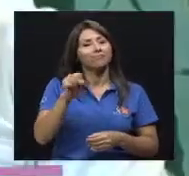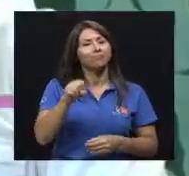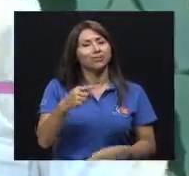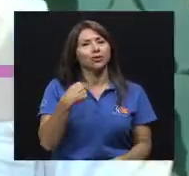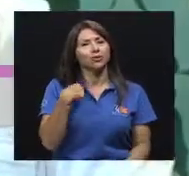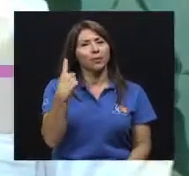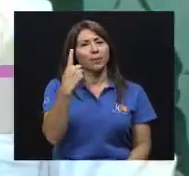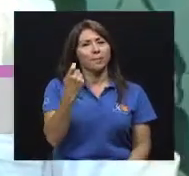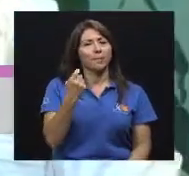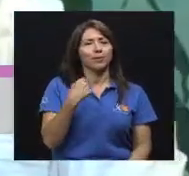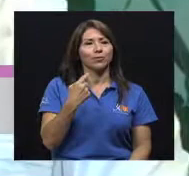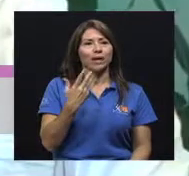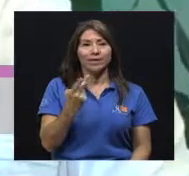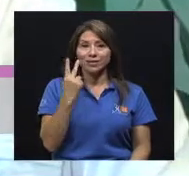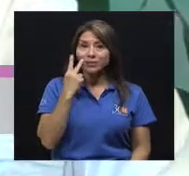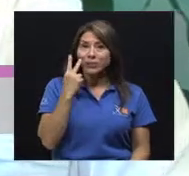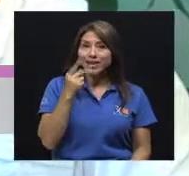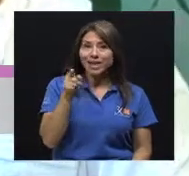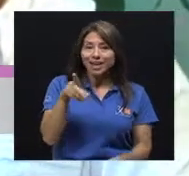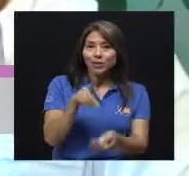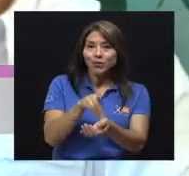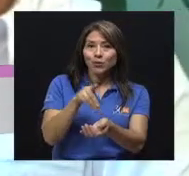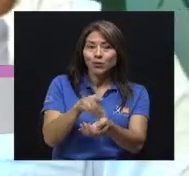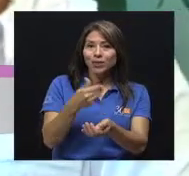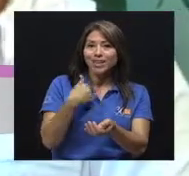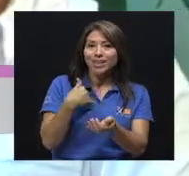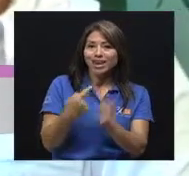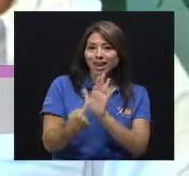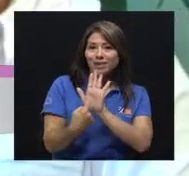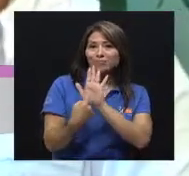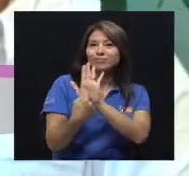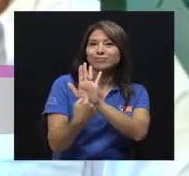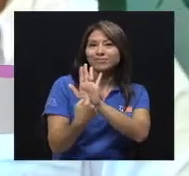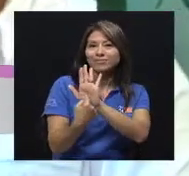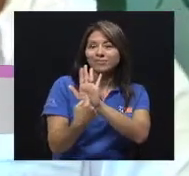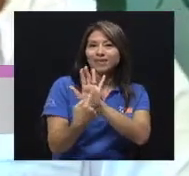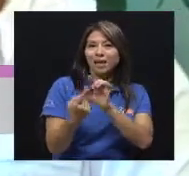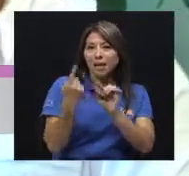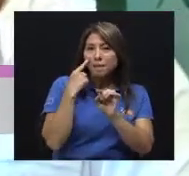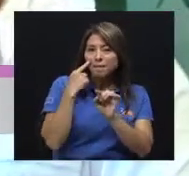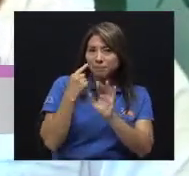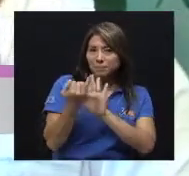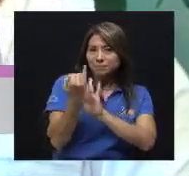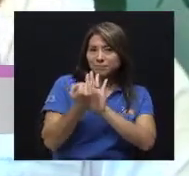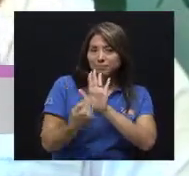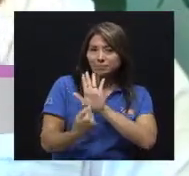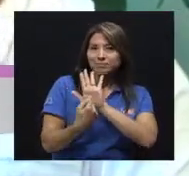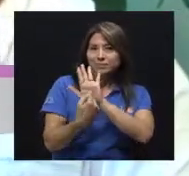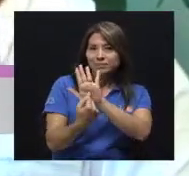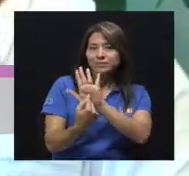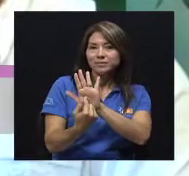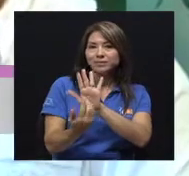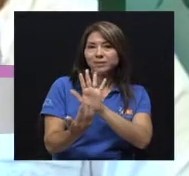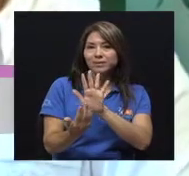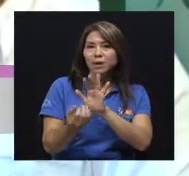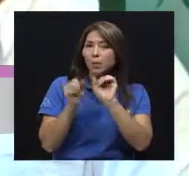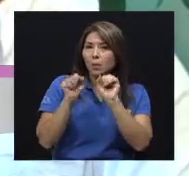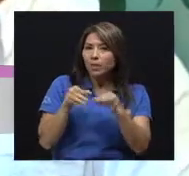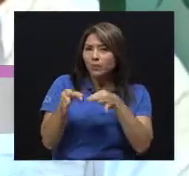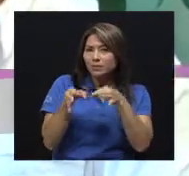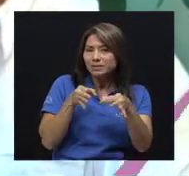las cosas que yo me preguntaba, veía que el doctor tenía un modelito ahí de corazón. No sé si podríamos